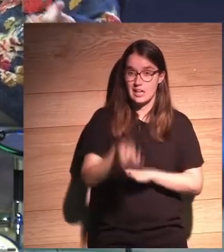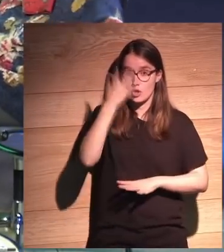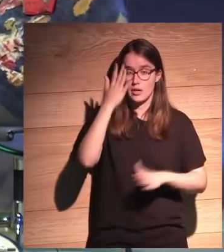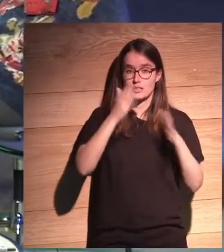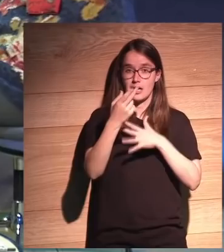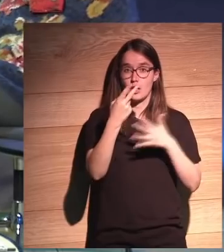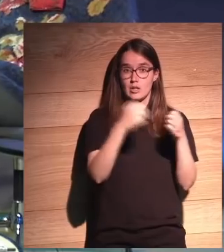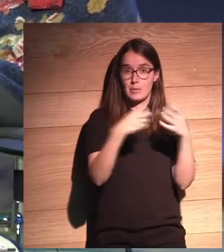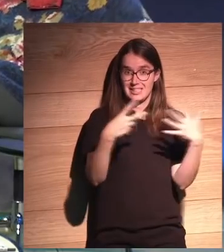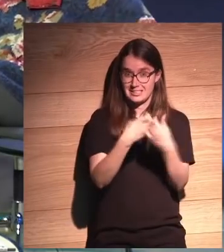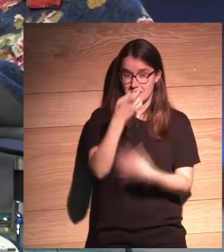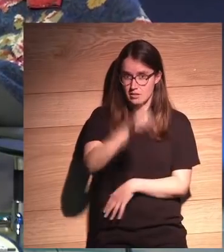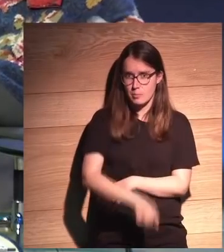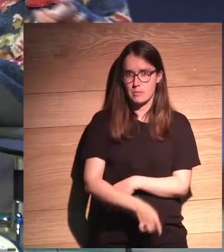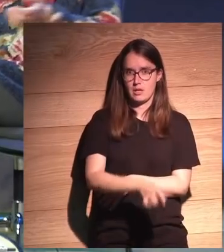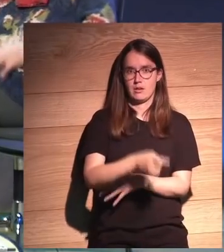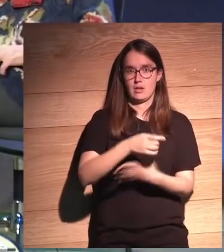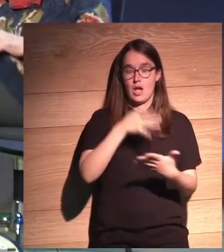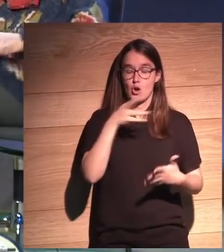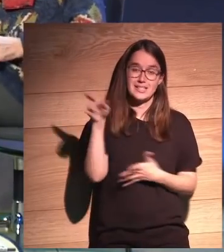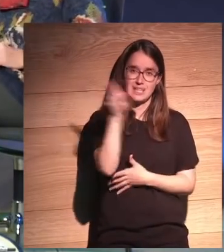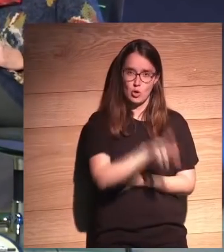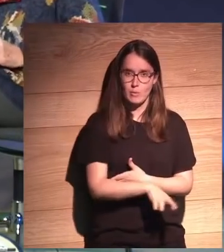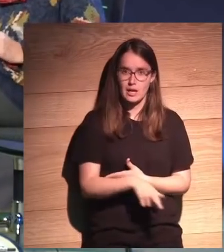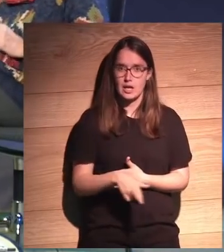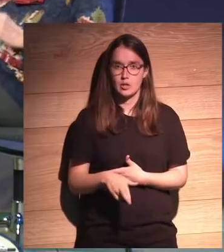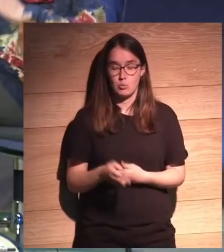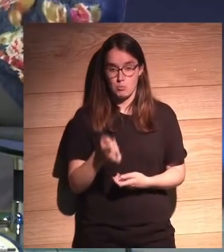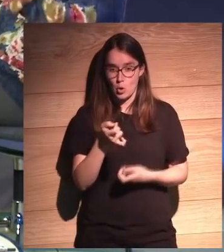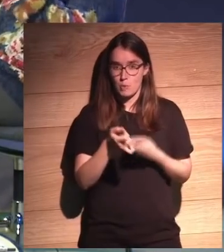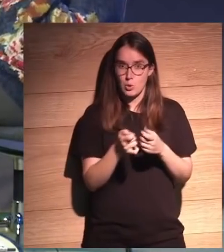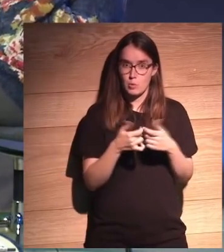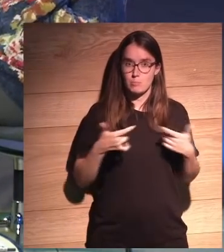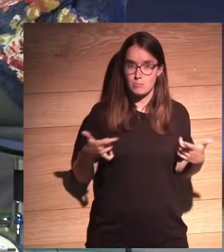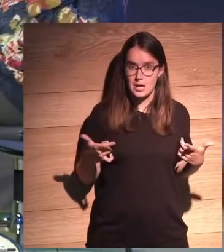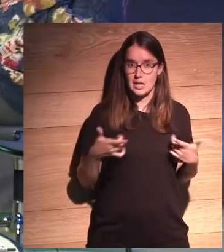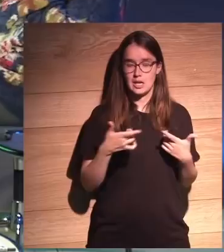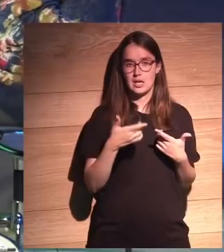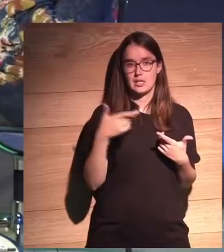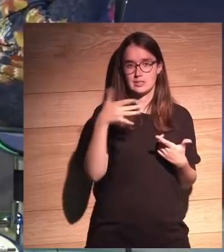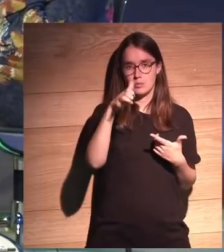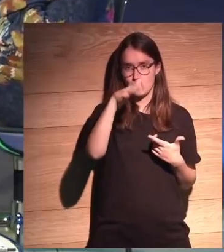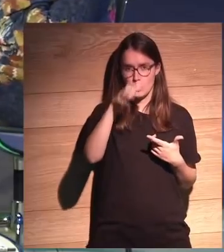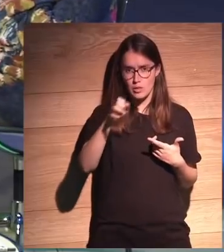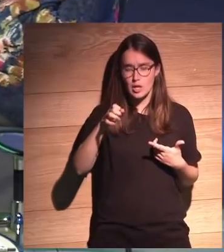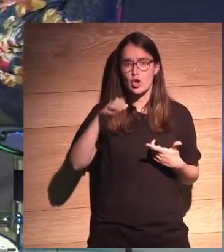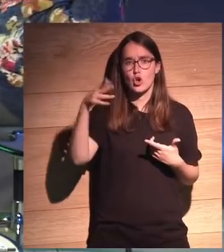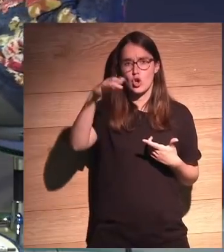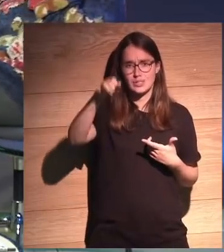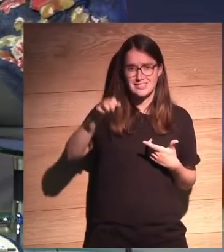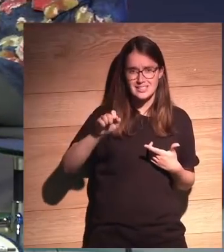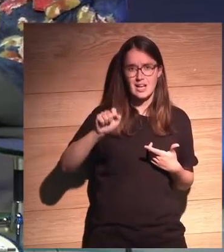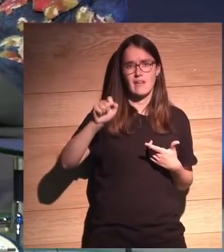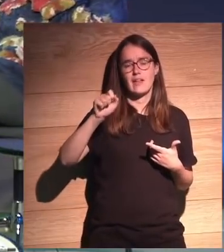del 27. Las del 27 que ahora se están recuperando cada vez más, ¿no? Ernestina de Champurcín, Concha Méndez,